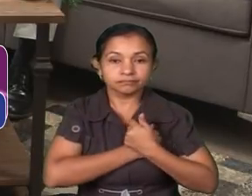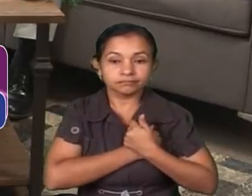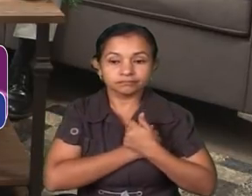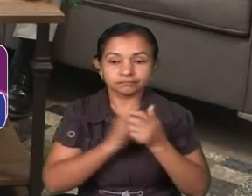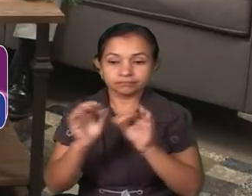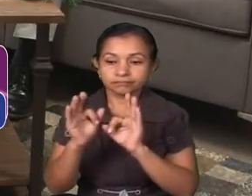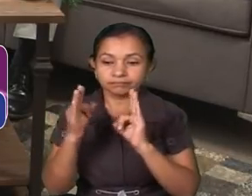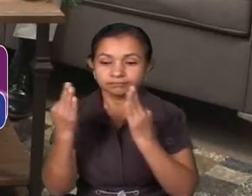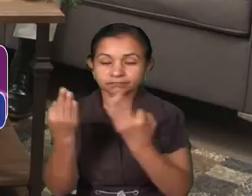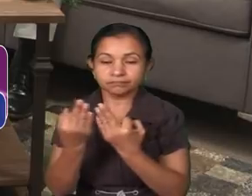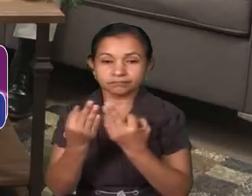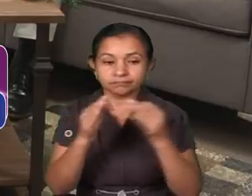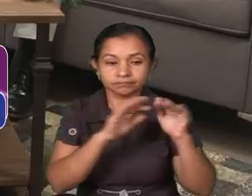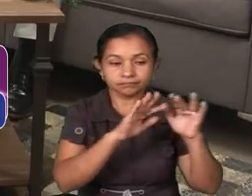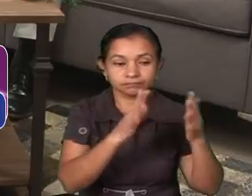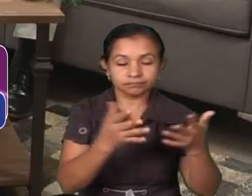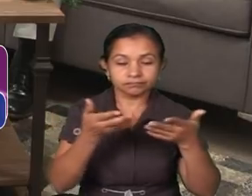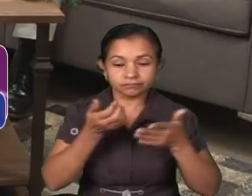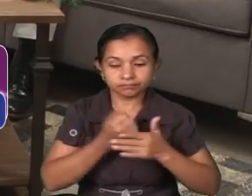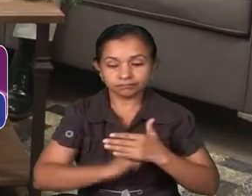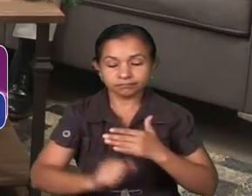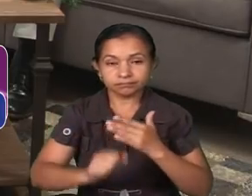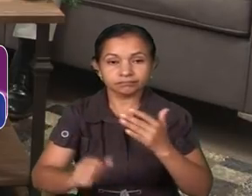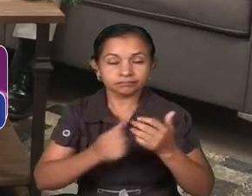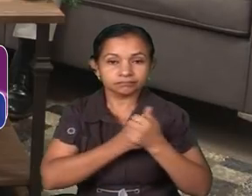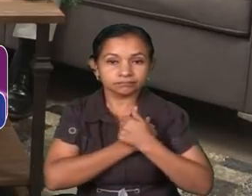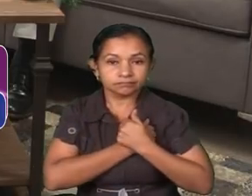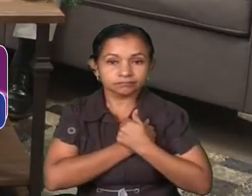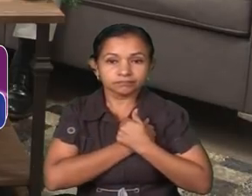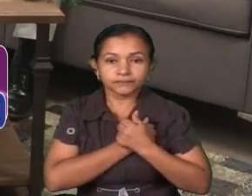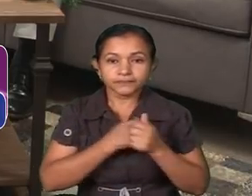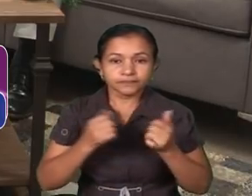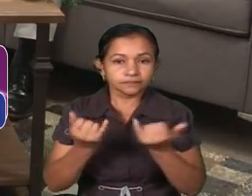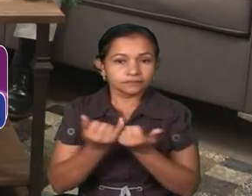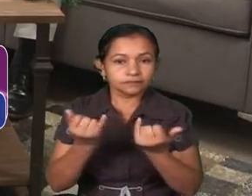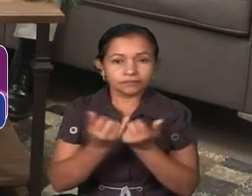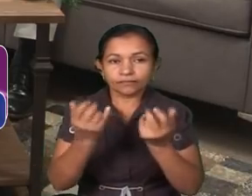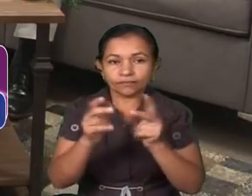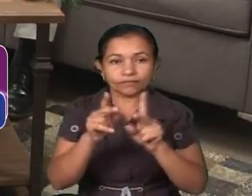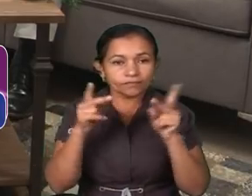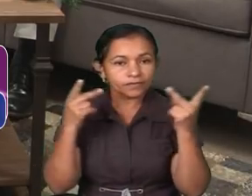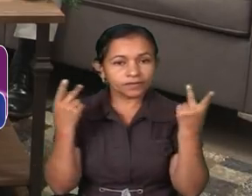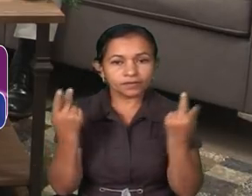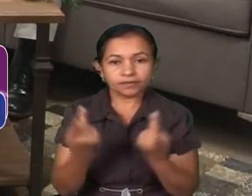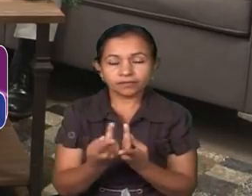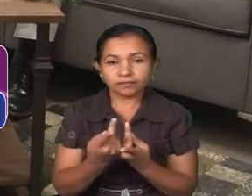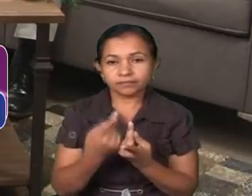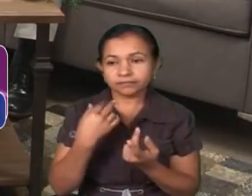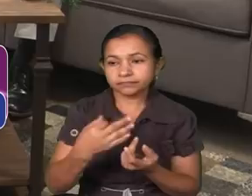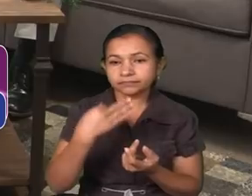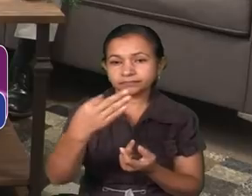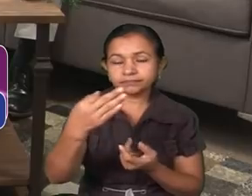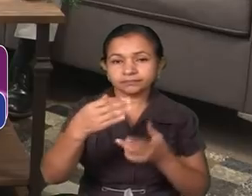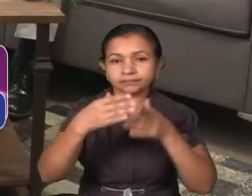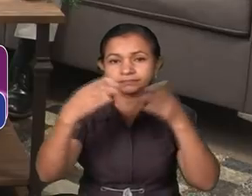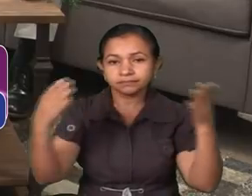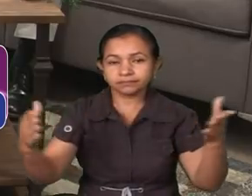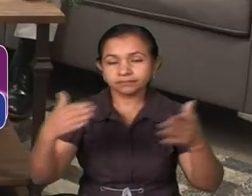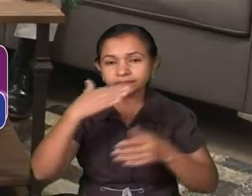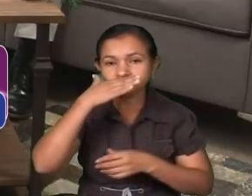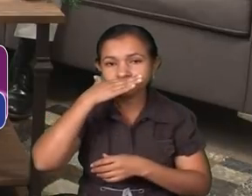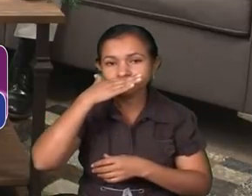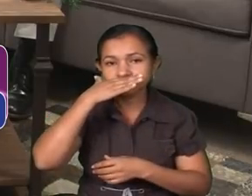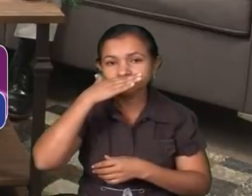familia, a su mujer, a sus hijos, y que seamos un pueblo, en lo futuro un pueblo grande. Eso somos los